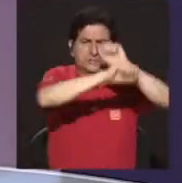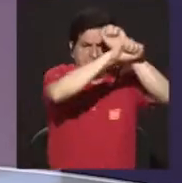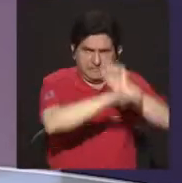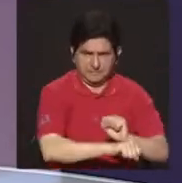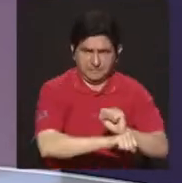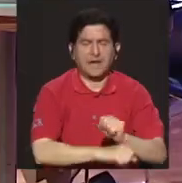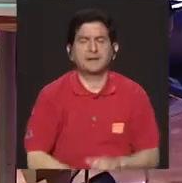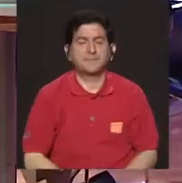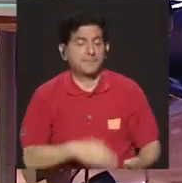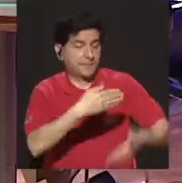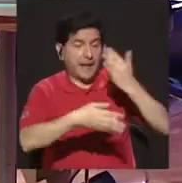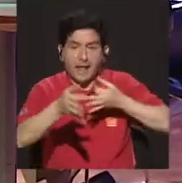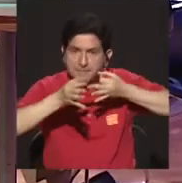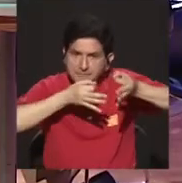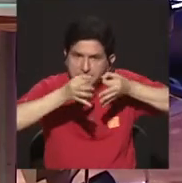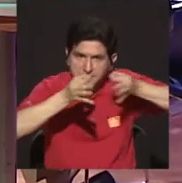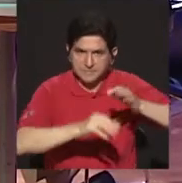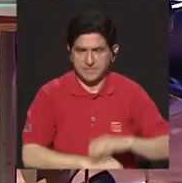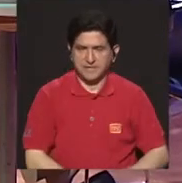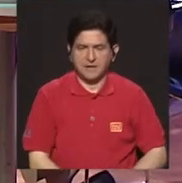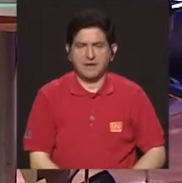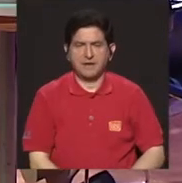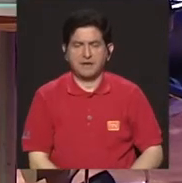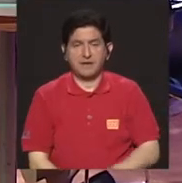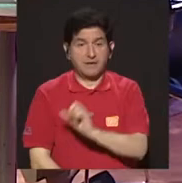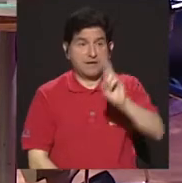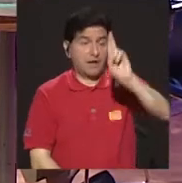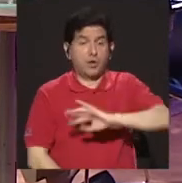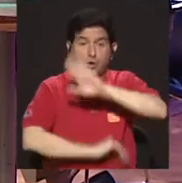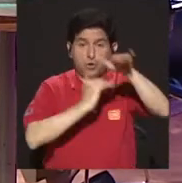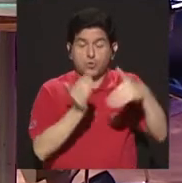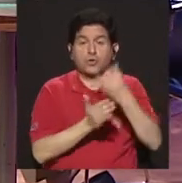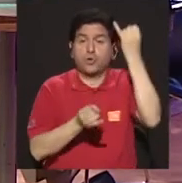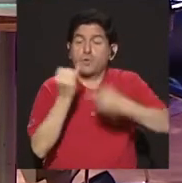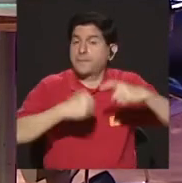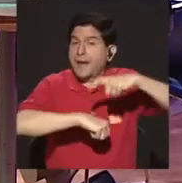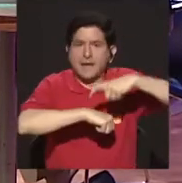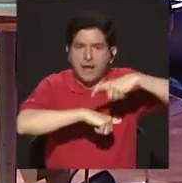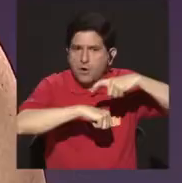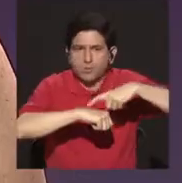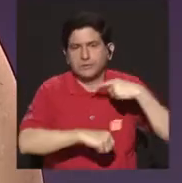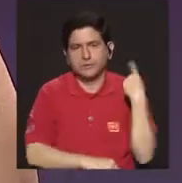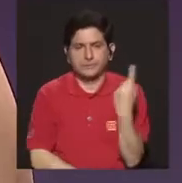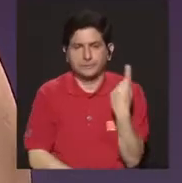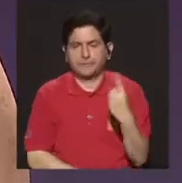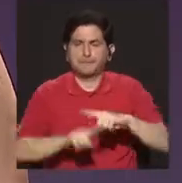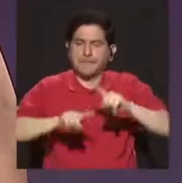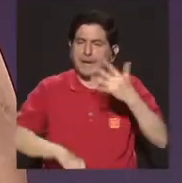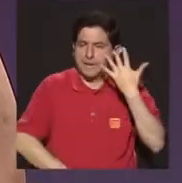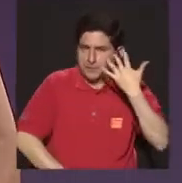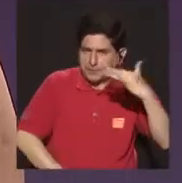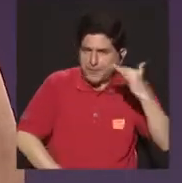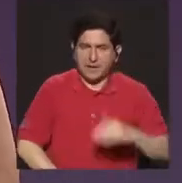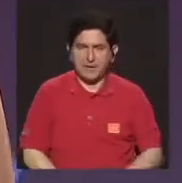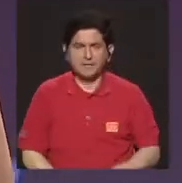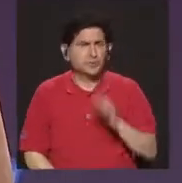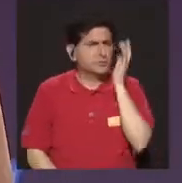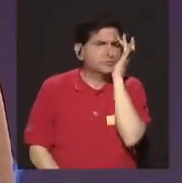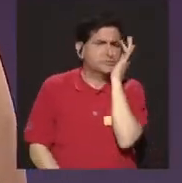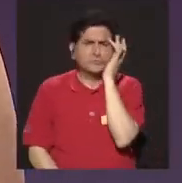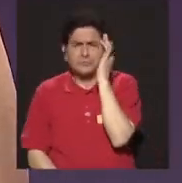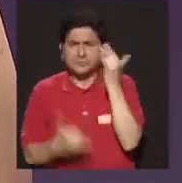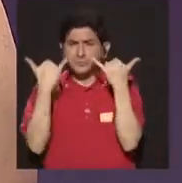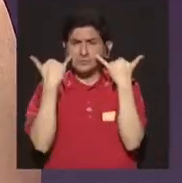como les decía antes cuando bueno al estilo costa rica que todos los damos última hora verdad pero pareciera que que la preocupación